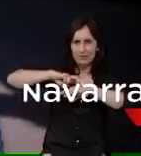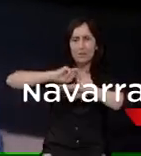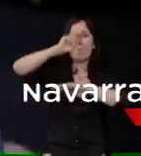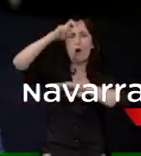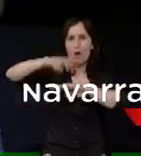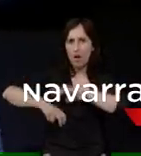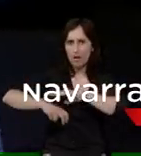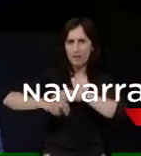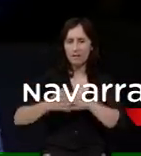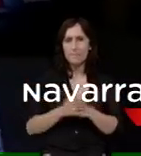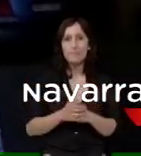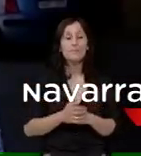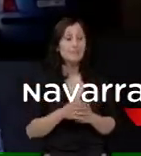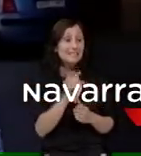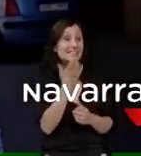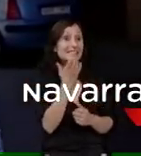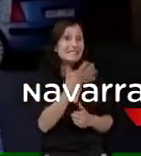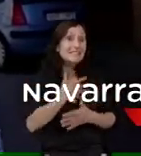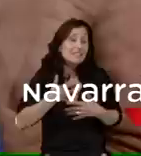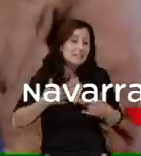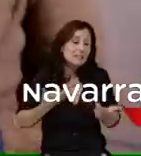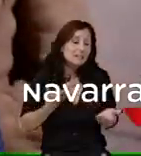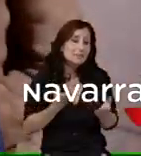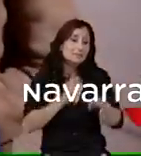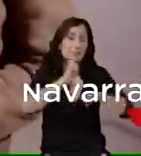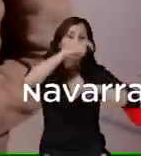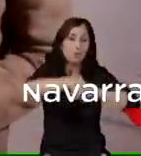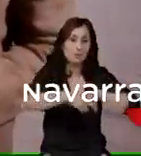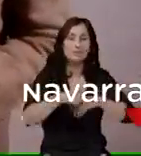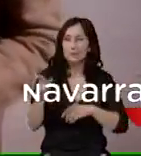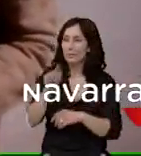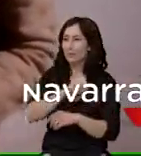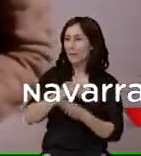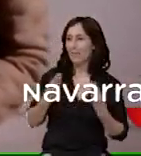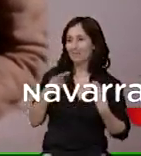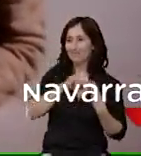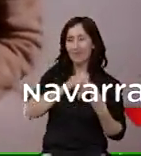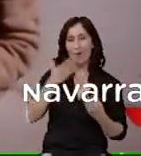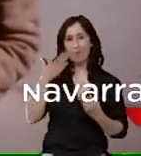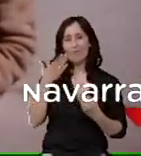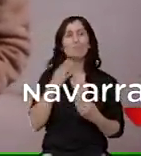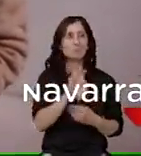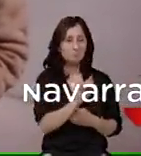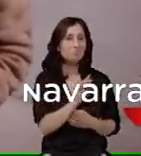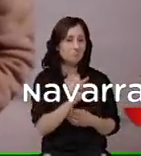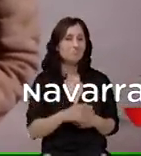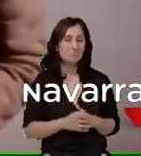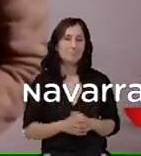saltar. Saltar si tú quieres, pero es bonito que salte a la gente. ¿Lo vives con orgullo? Sí, se podría decir.